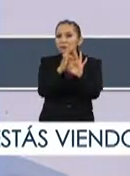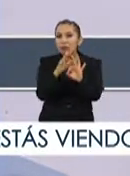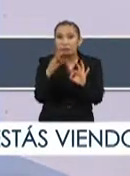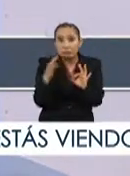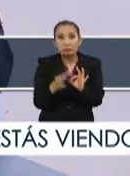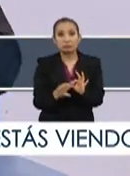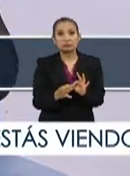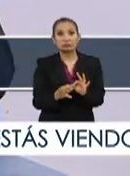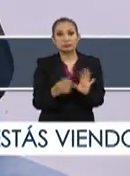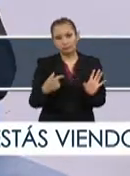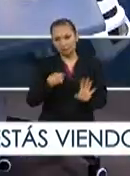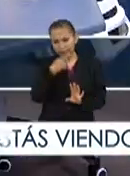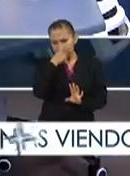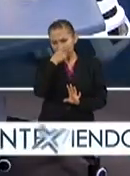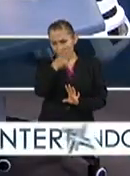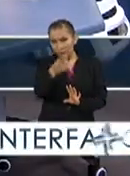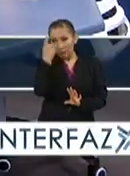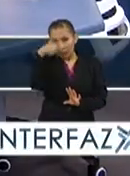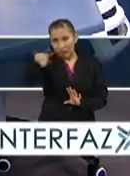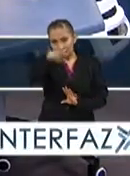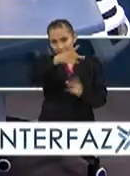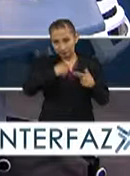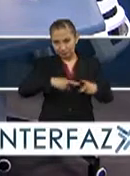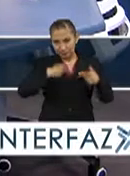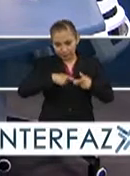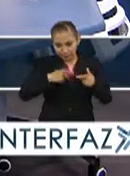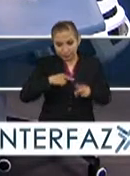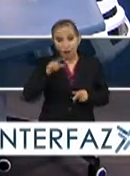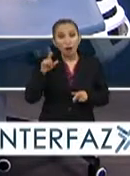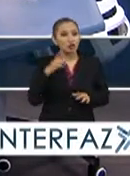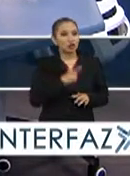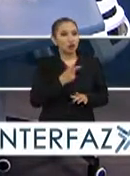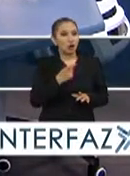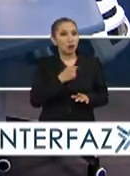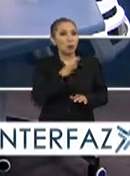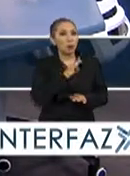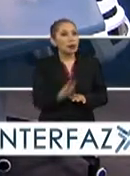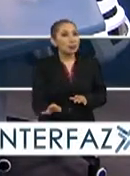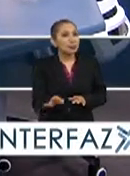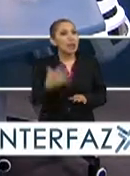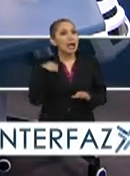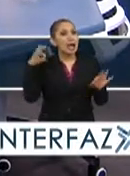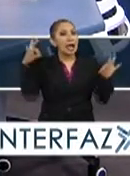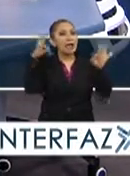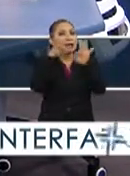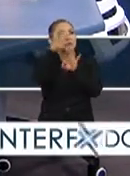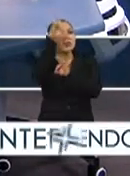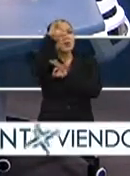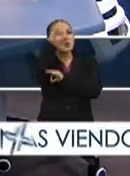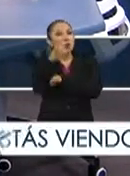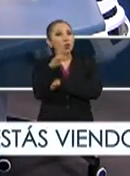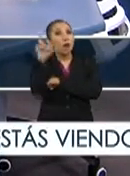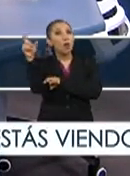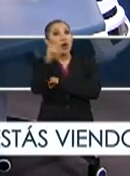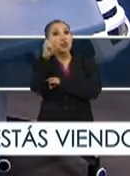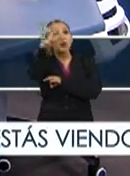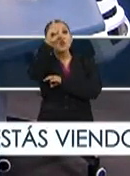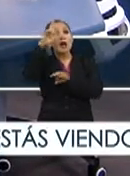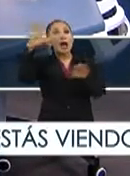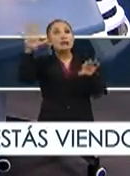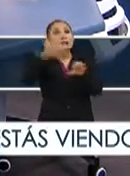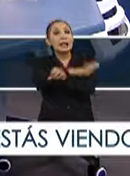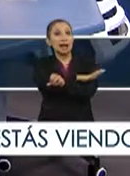eclipse. Quiero apuntar para nuestros amigos que solamente puede haber eclipse de luna cuando hay luna